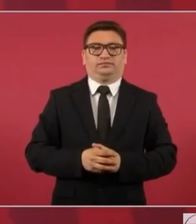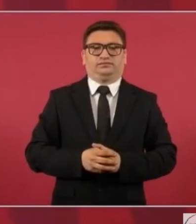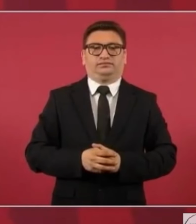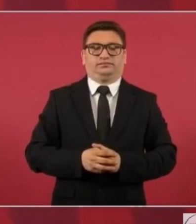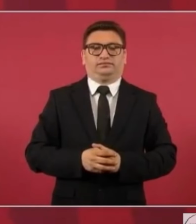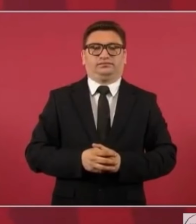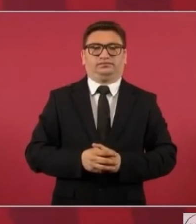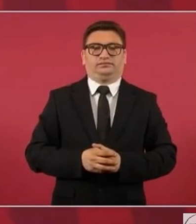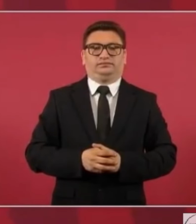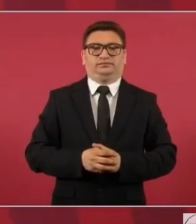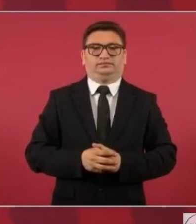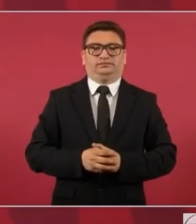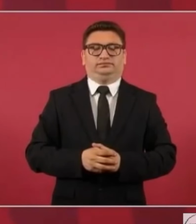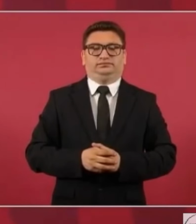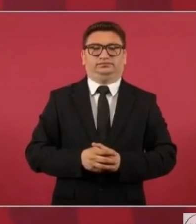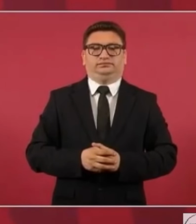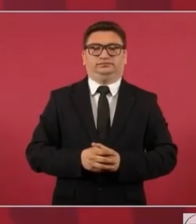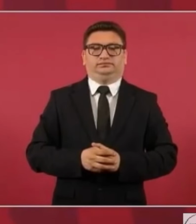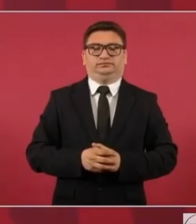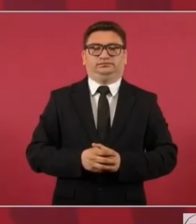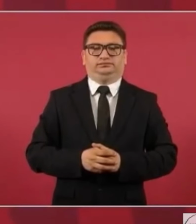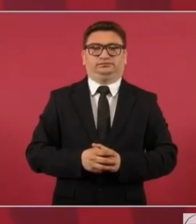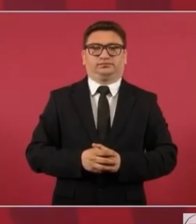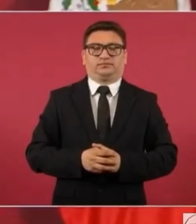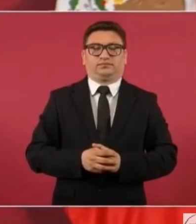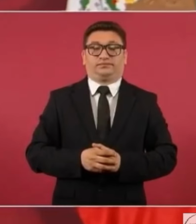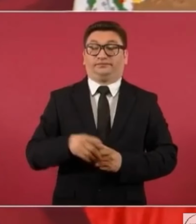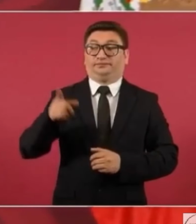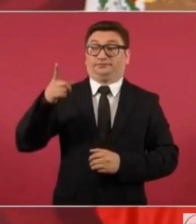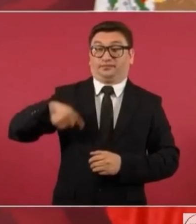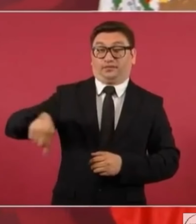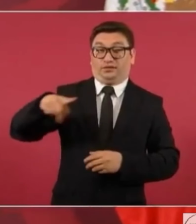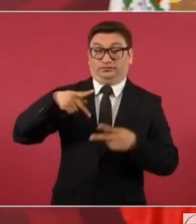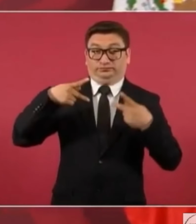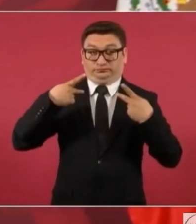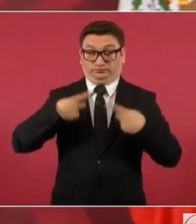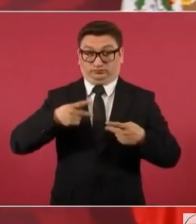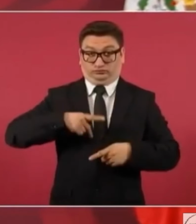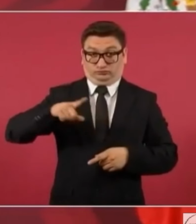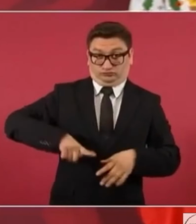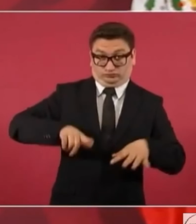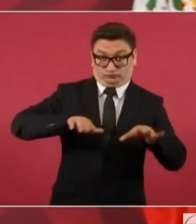para que los funcionarios ayudaran